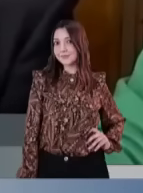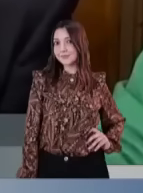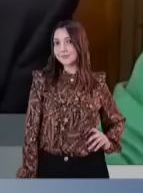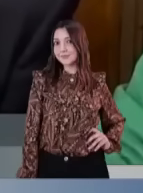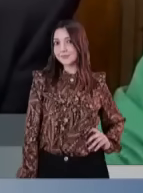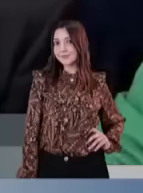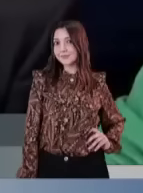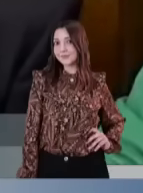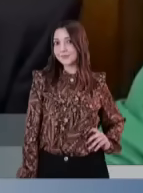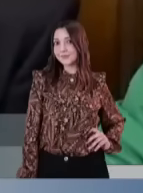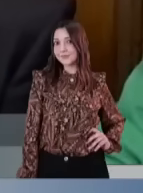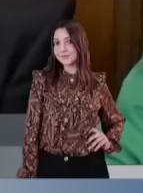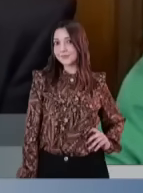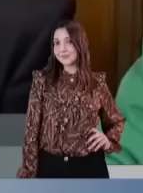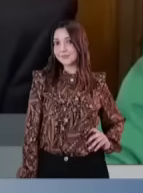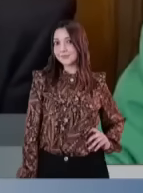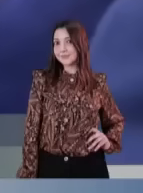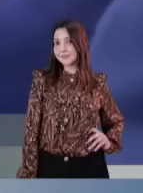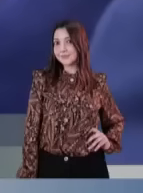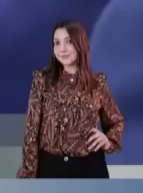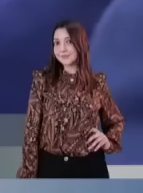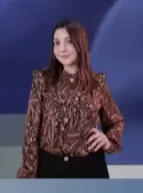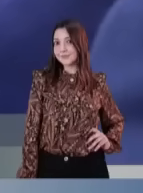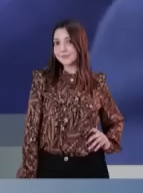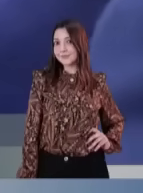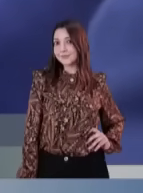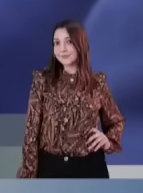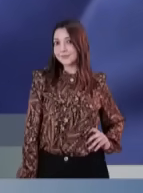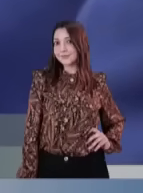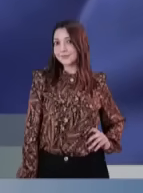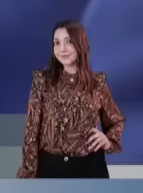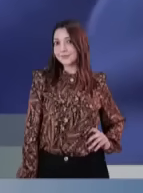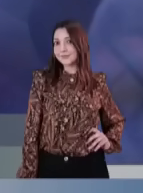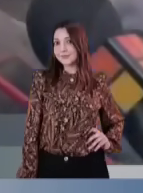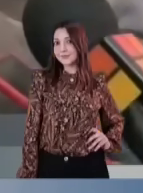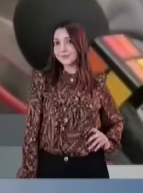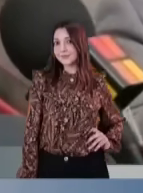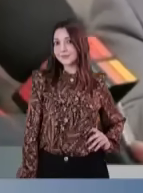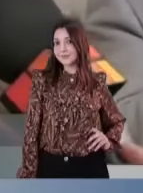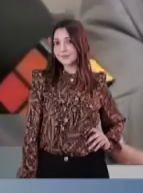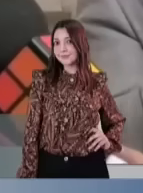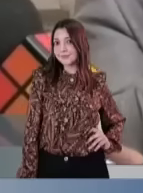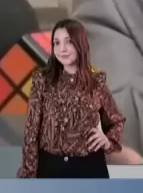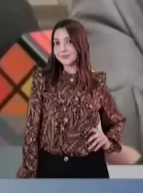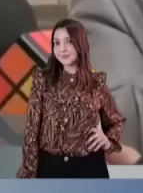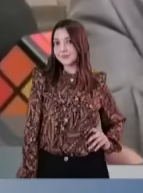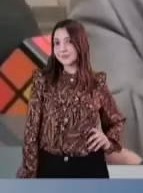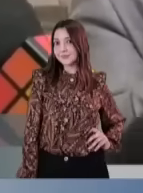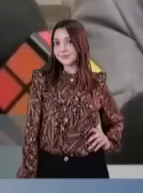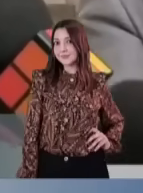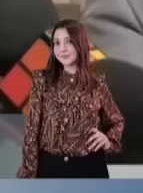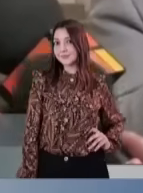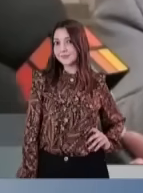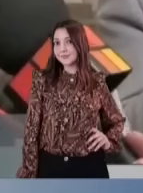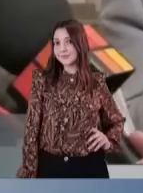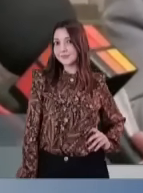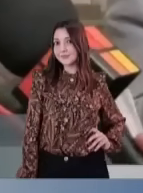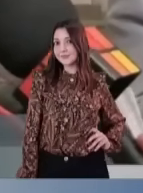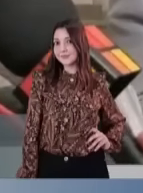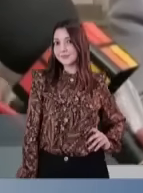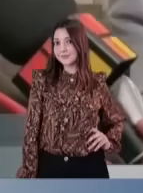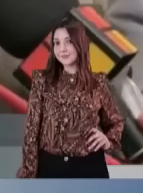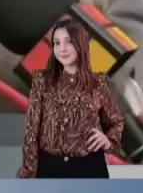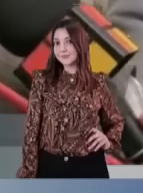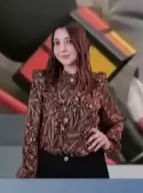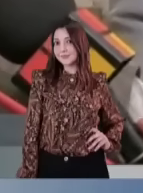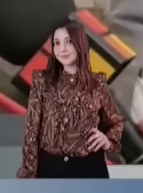Y por lo tanto, no es el PC que normalmente elegía a un antiguamente secretario general y todos se cuadraban. Aquí